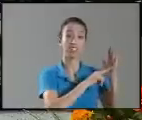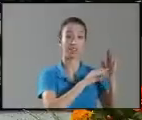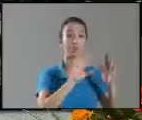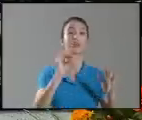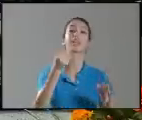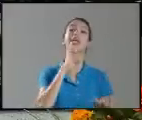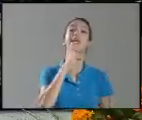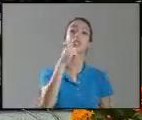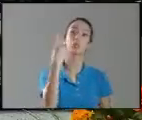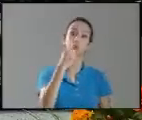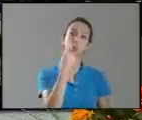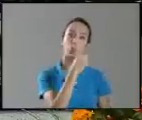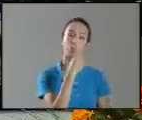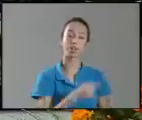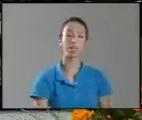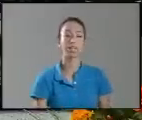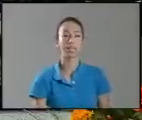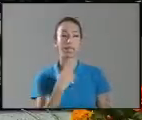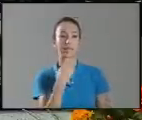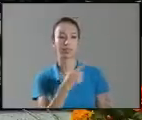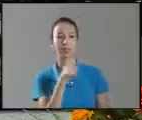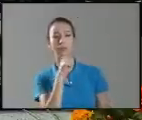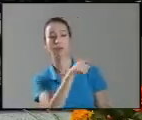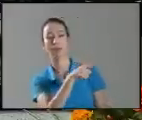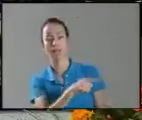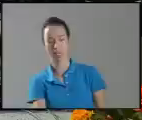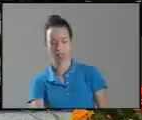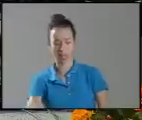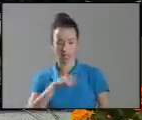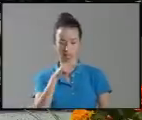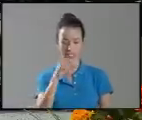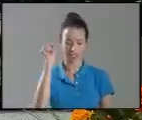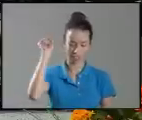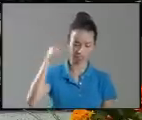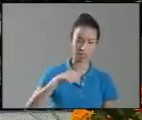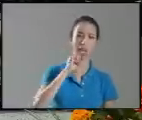Entonces hay gente, cada uno tiene su propio concepto, ¿quién es un hombre?